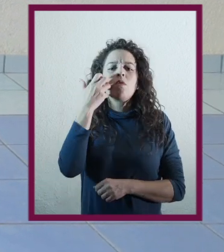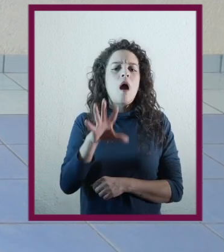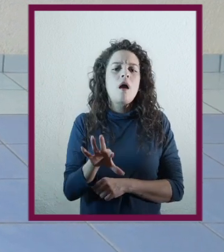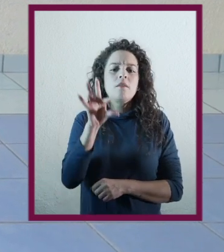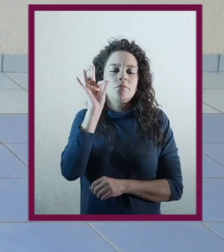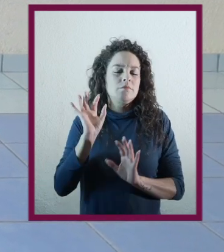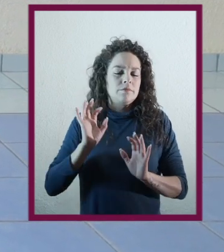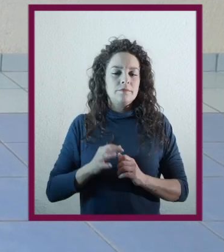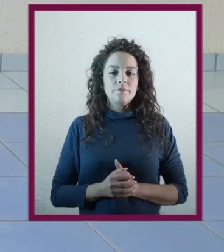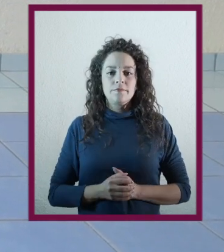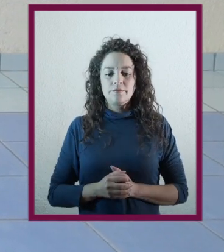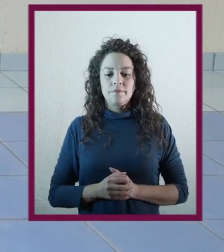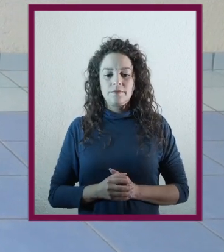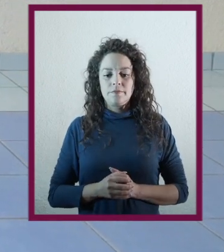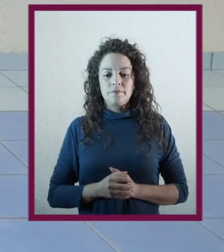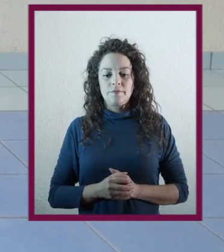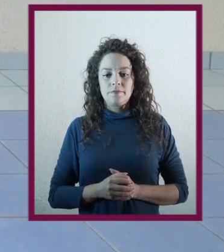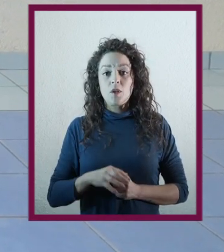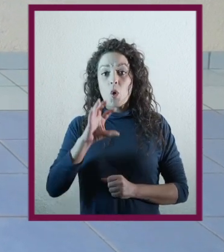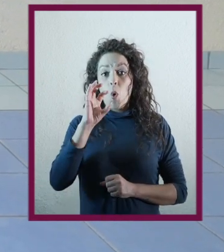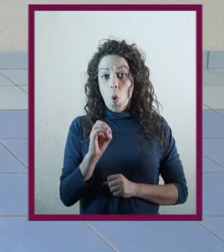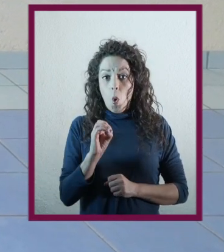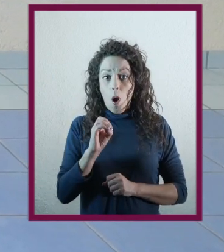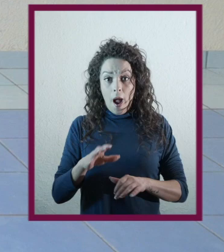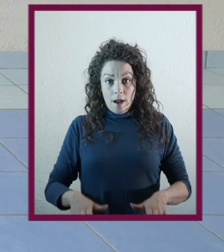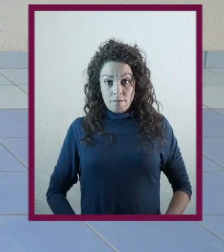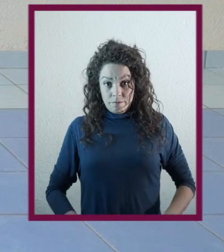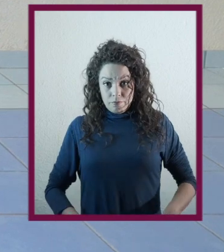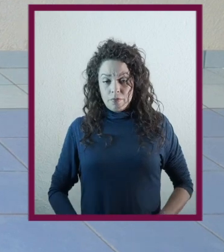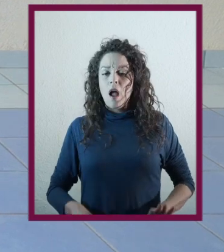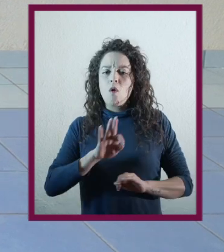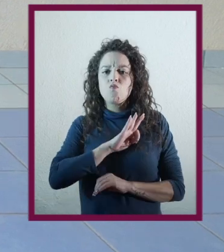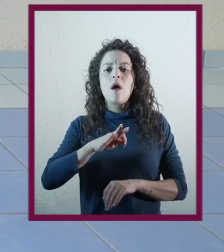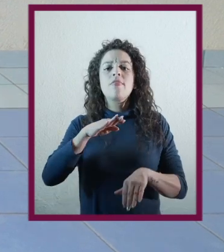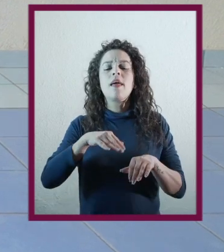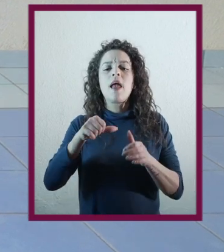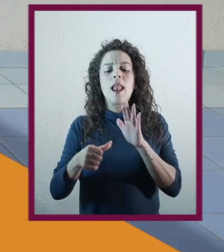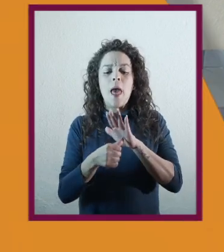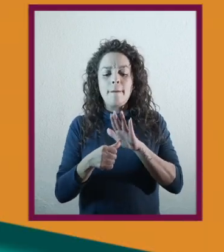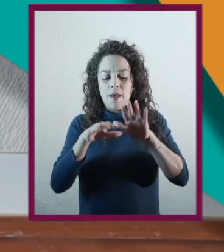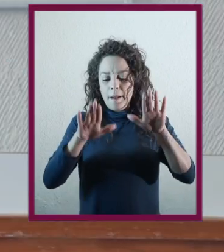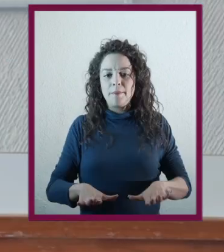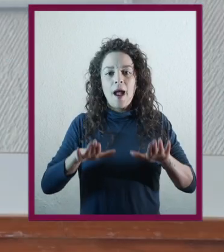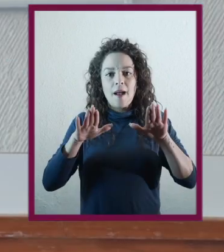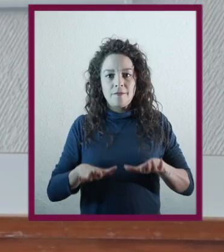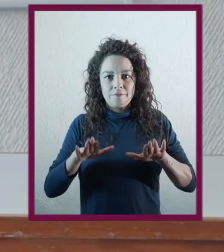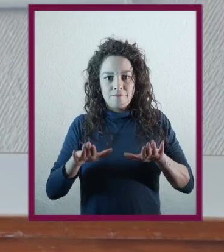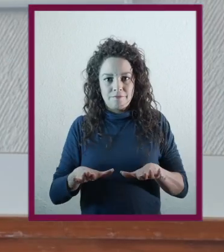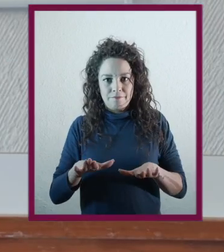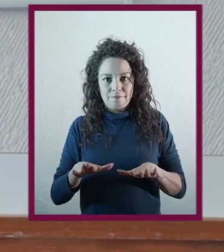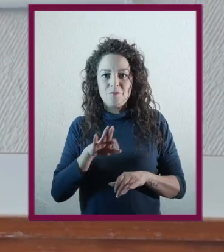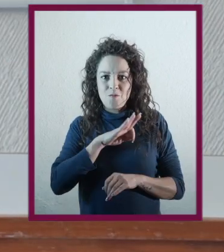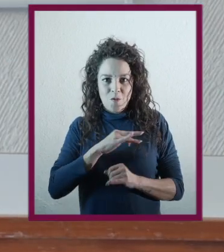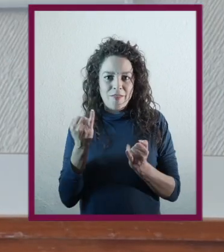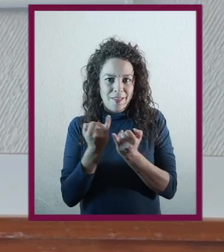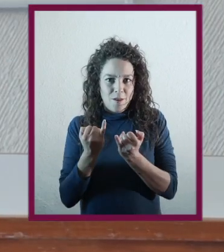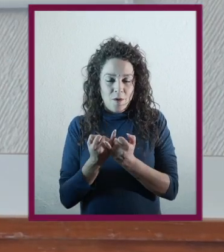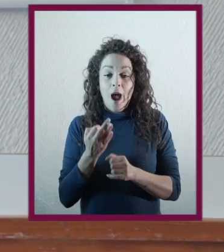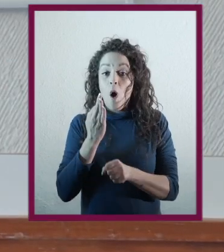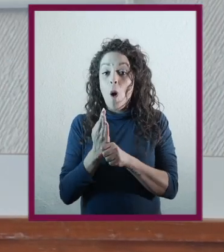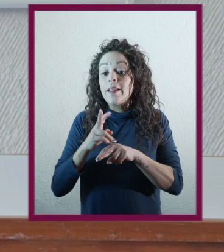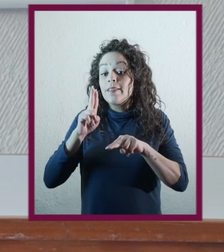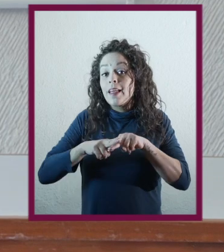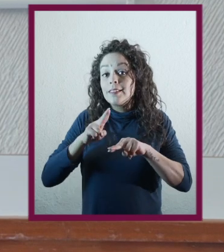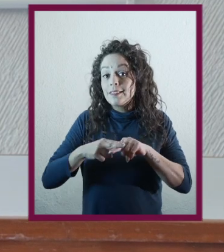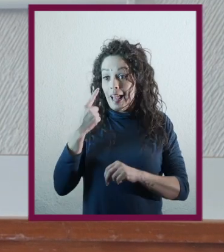sentado. Podemos hacer la variante, en lugar de hacerlo aquí en los muslos, lo puedo hacer en mi banca. Ahora vamos a hacerlo